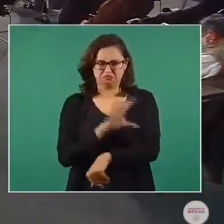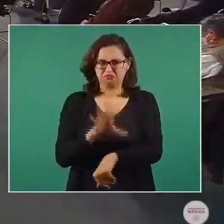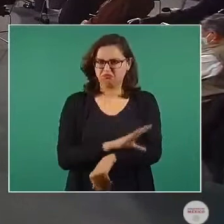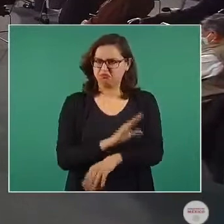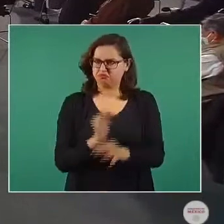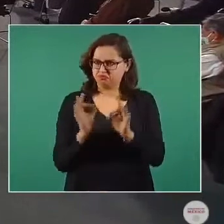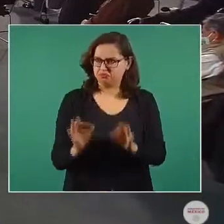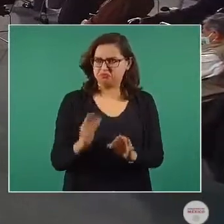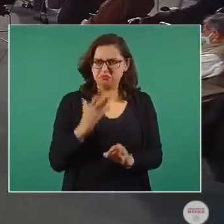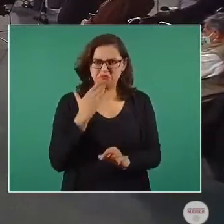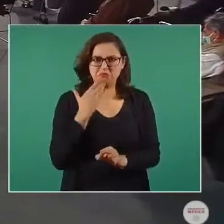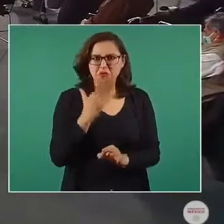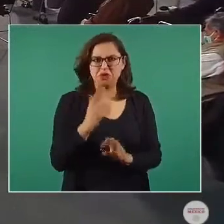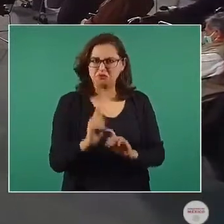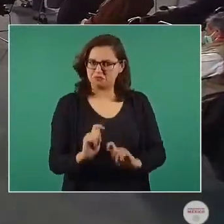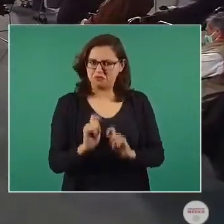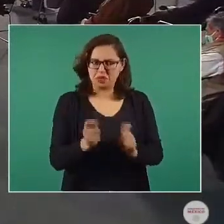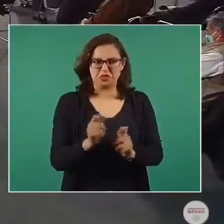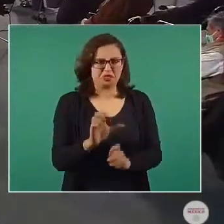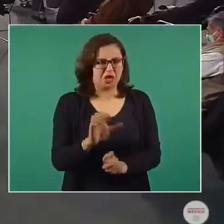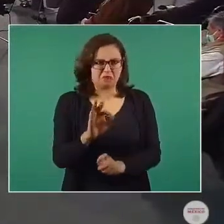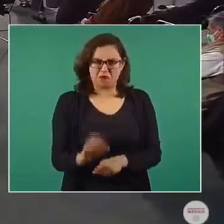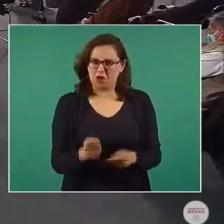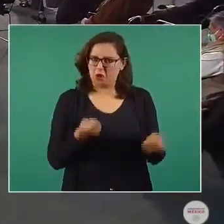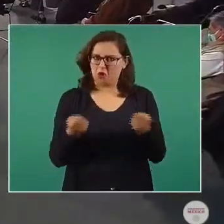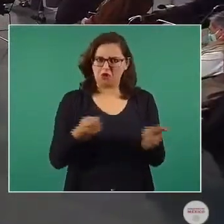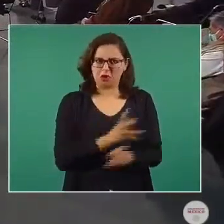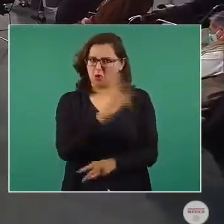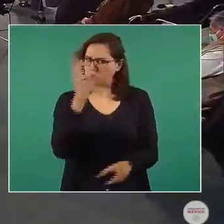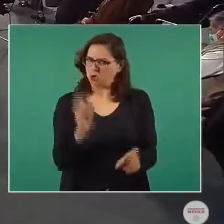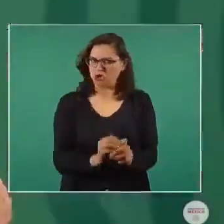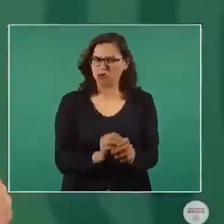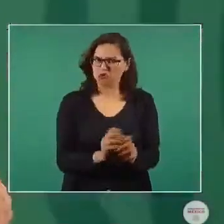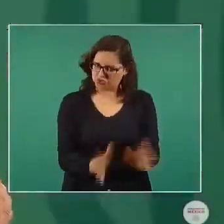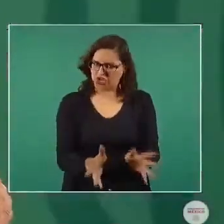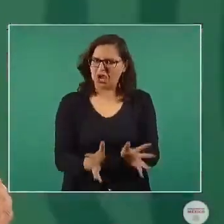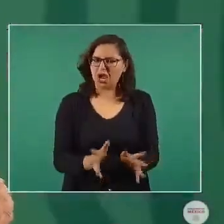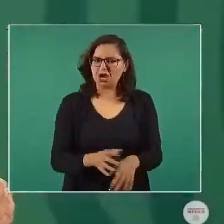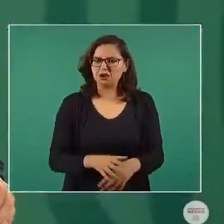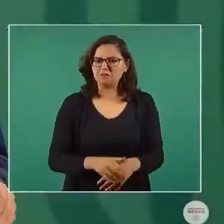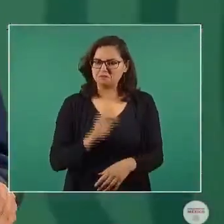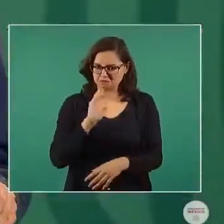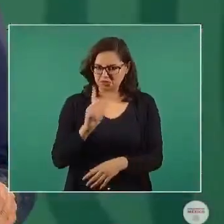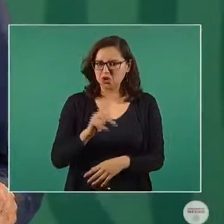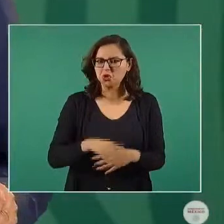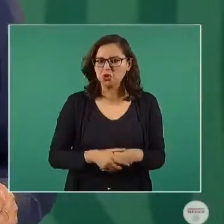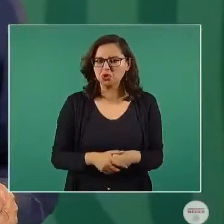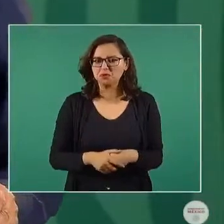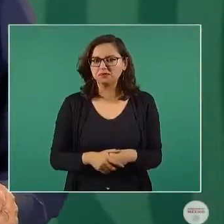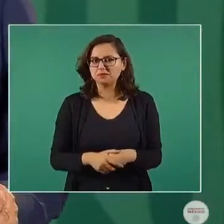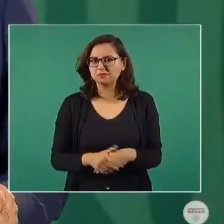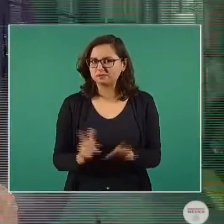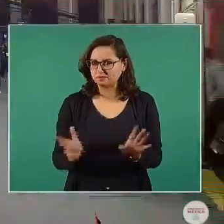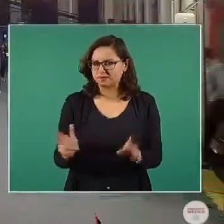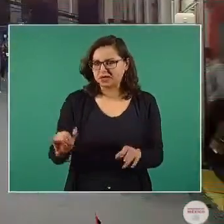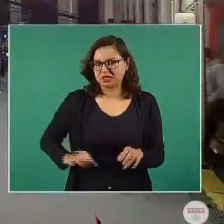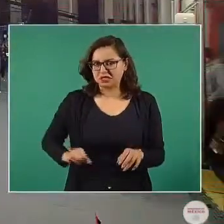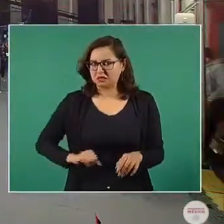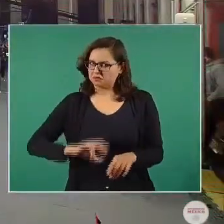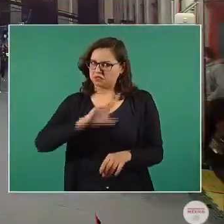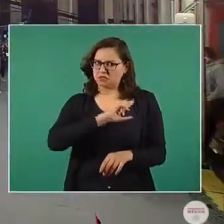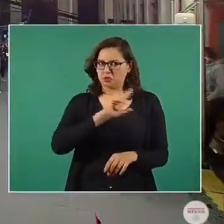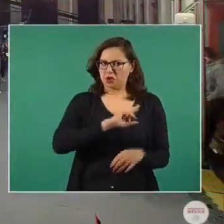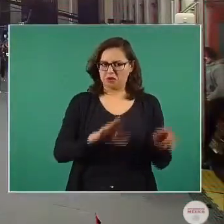Federal de Electricidad estuviera interviniendo de esta manera? Va a intervenir la... ¿Pero para que precisamente no quedara en estos intereses